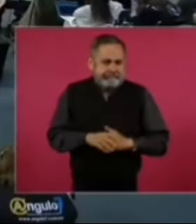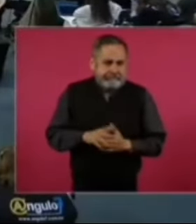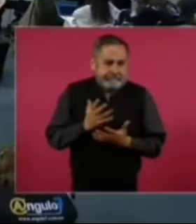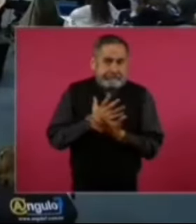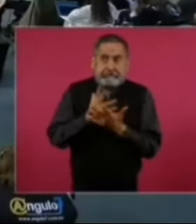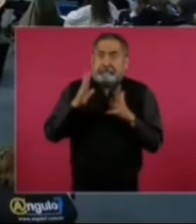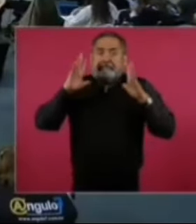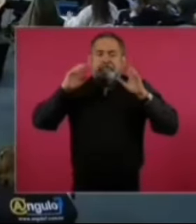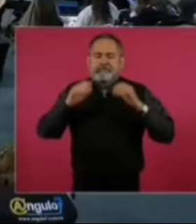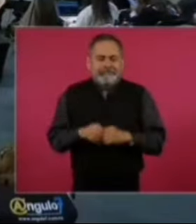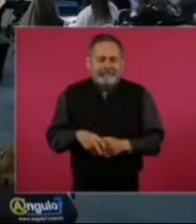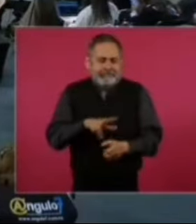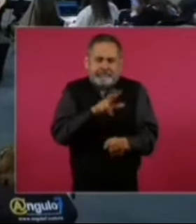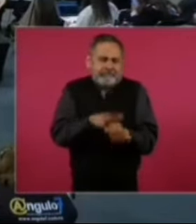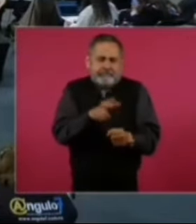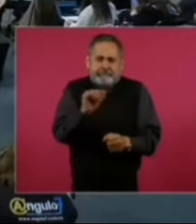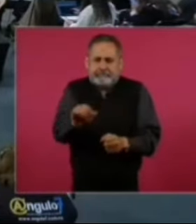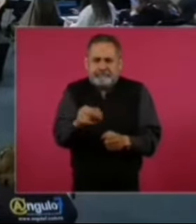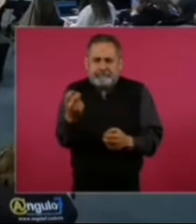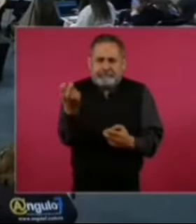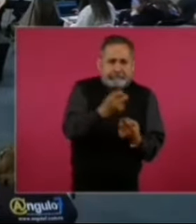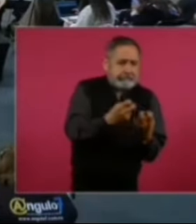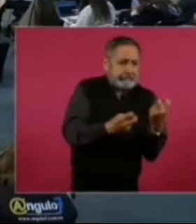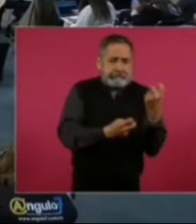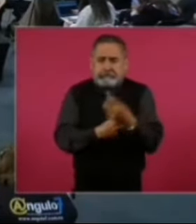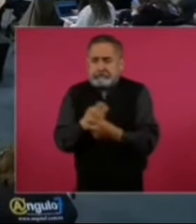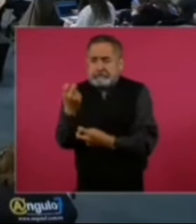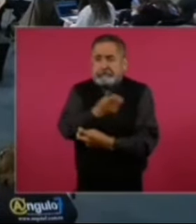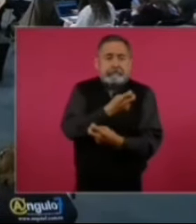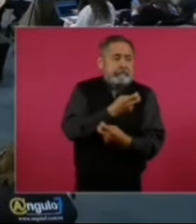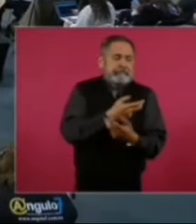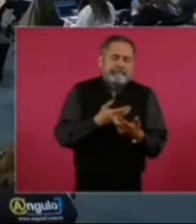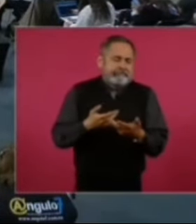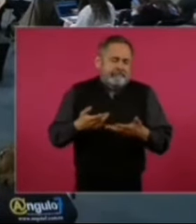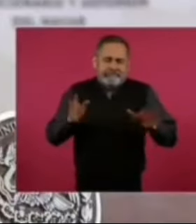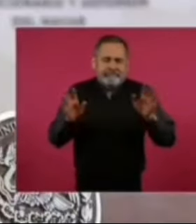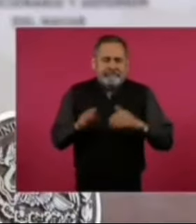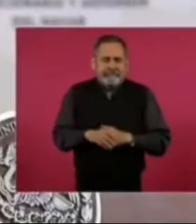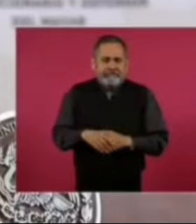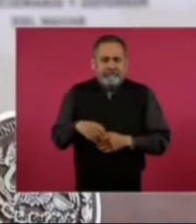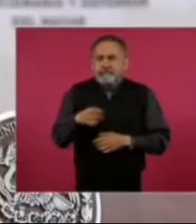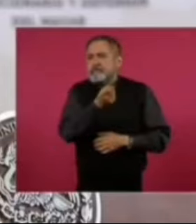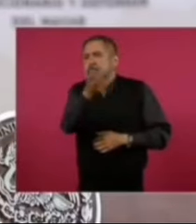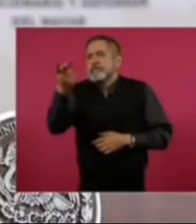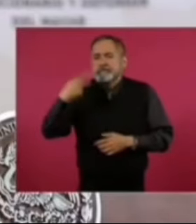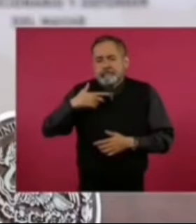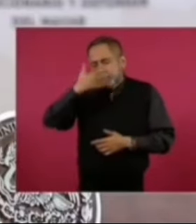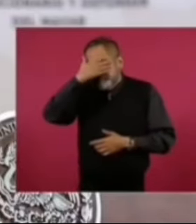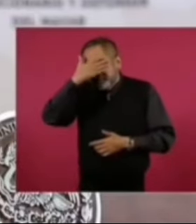alarmarnos, pero a lo mejor la gente no se entera,